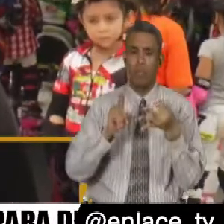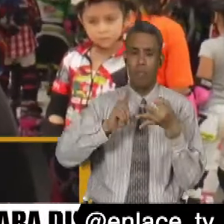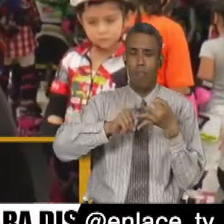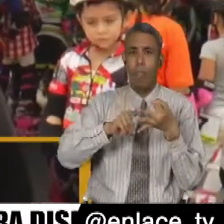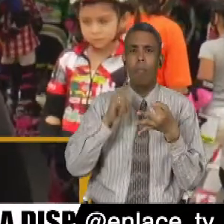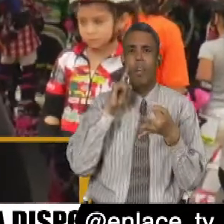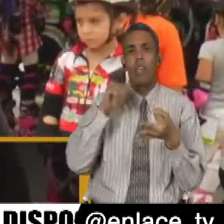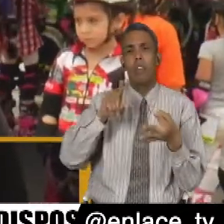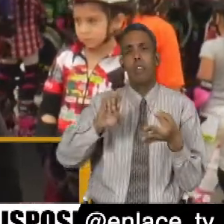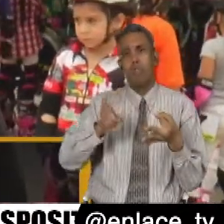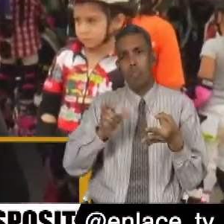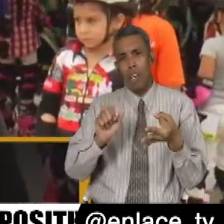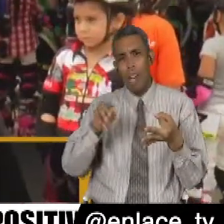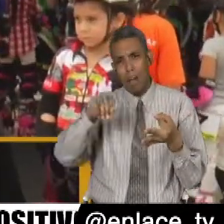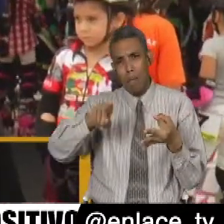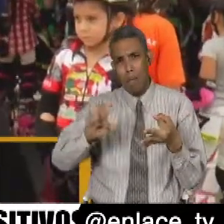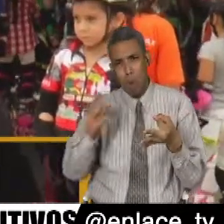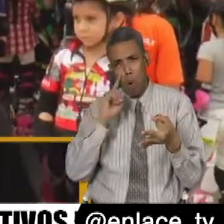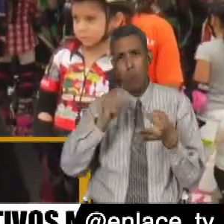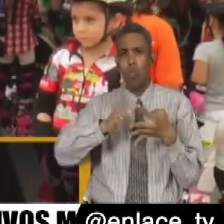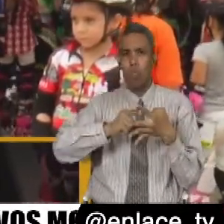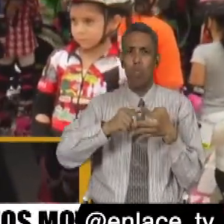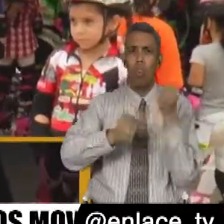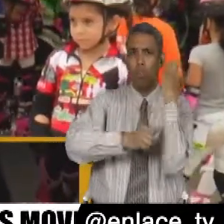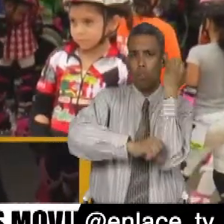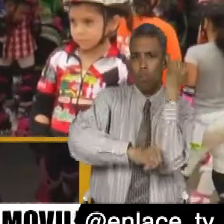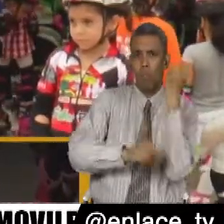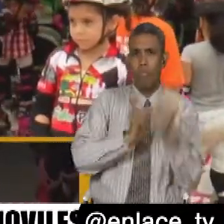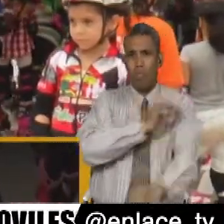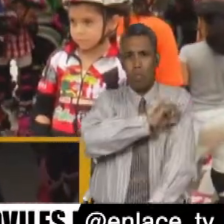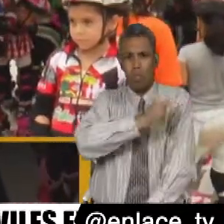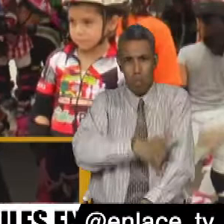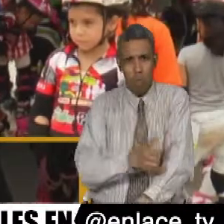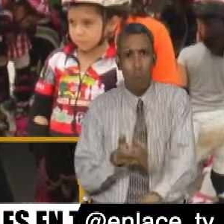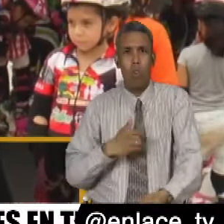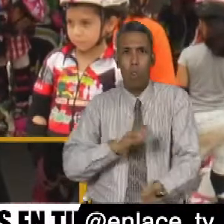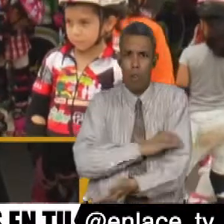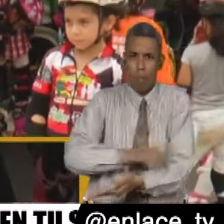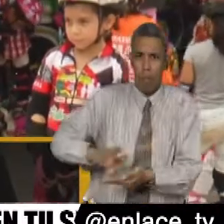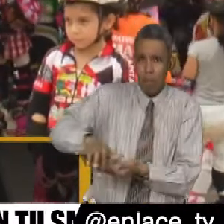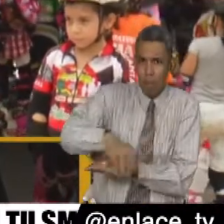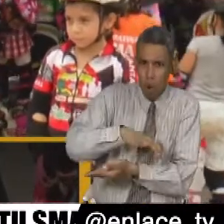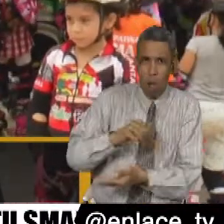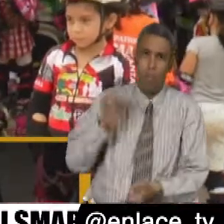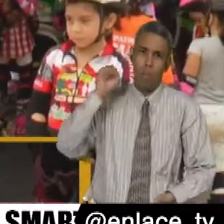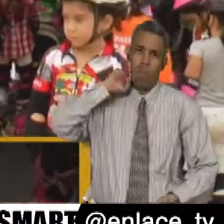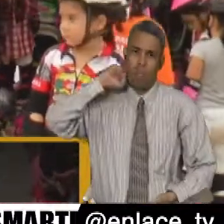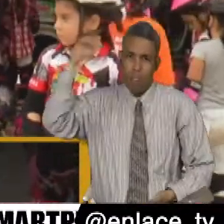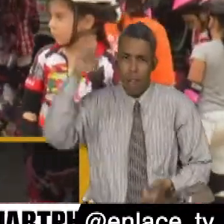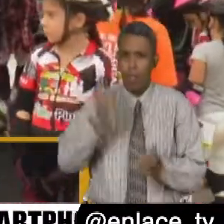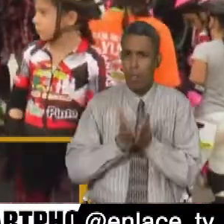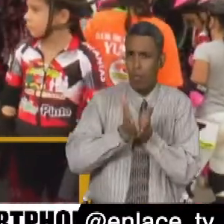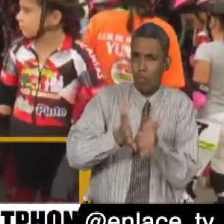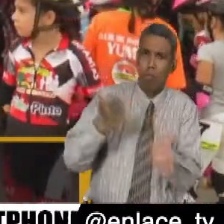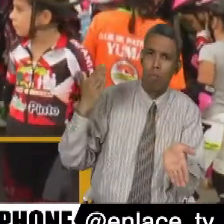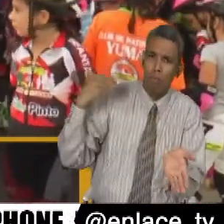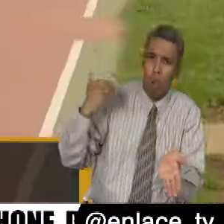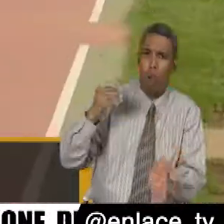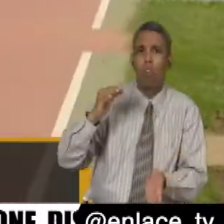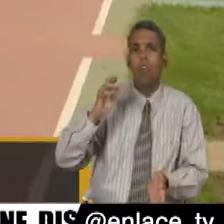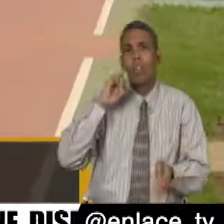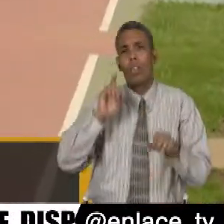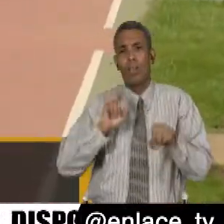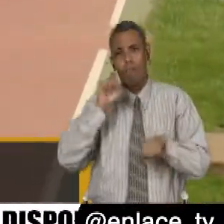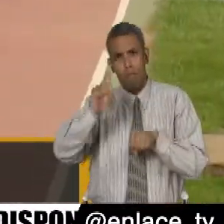sampablo ocaña puerto boyacá yondó sabana de torres páramo ocaña puerto wilches puerto triunfo y puerto berrío